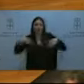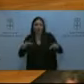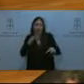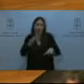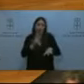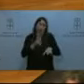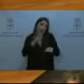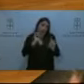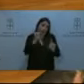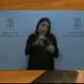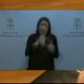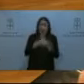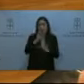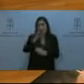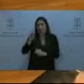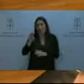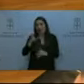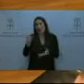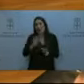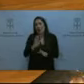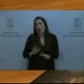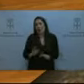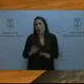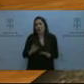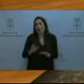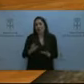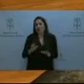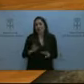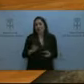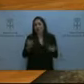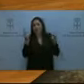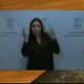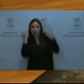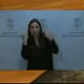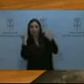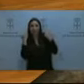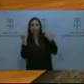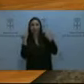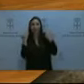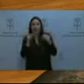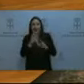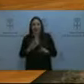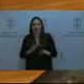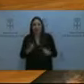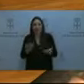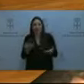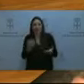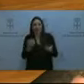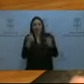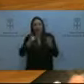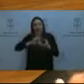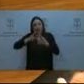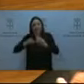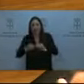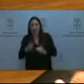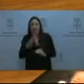Popular, que se pliega a alguien incapaz de domesticar su vanidad, porque hay cosas que hay que decir.